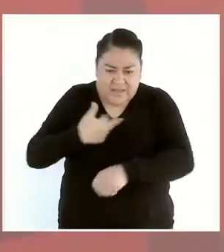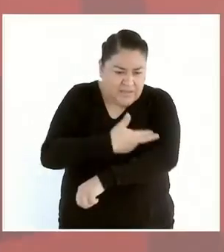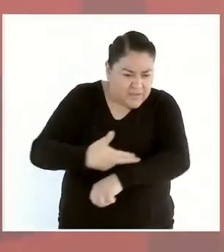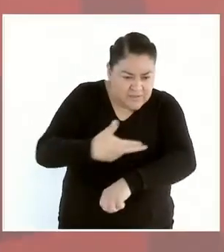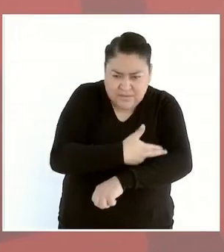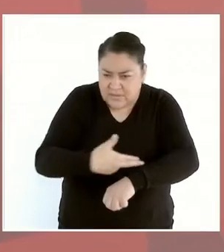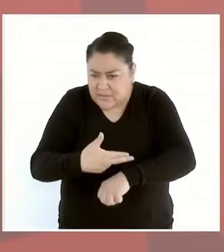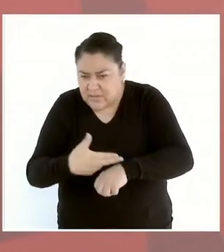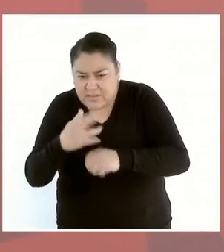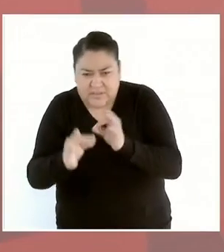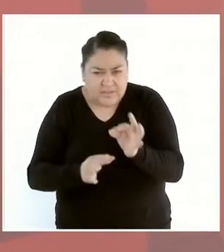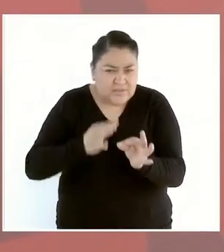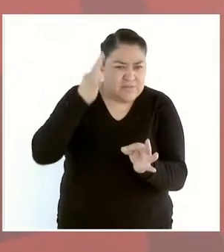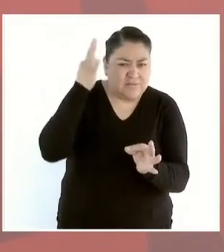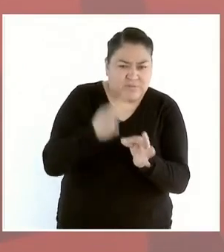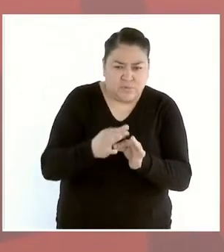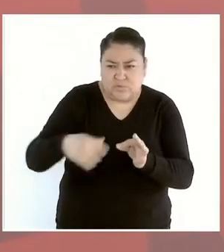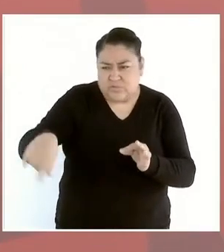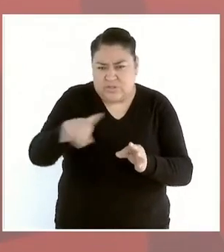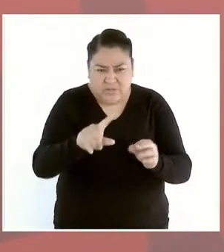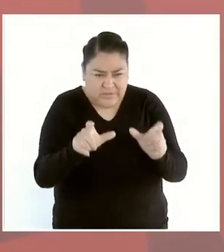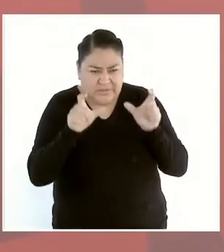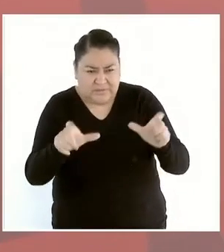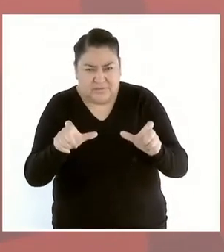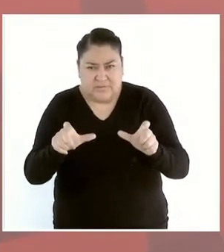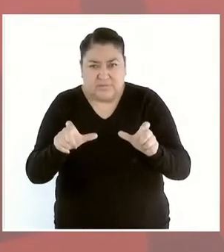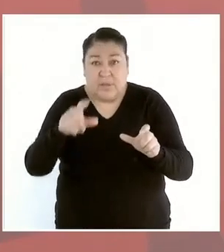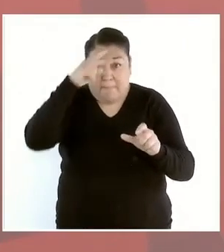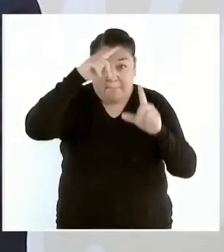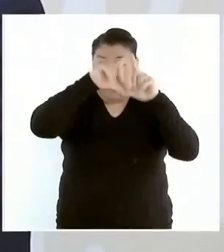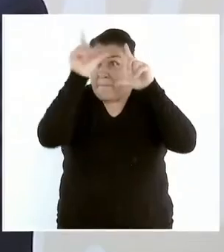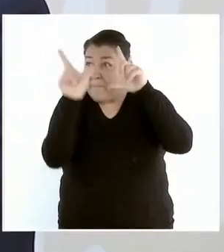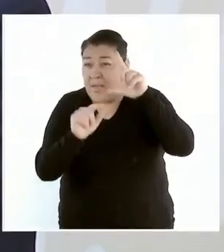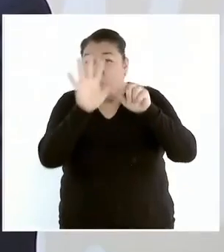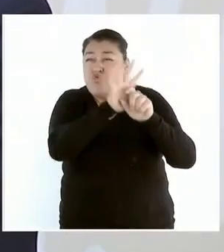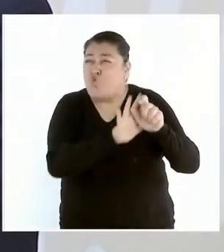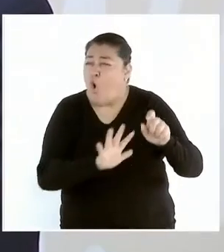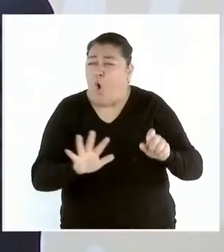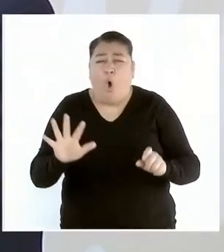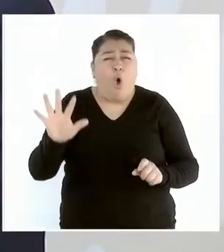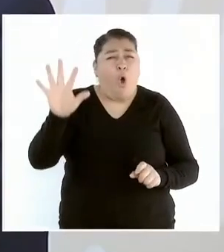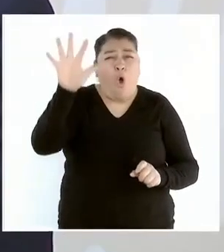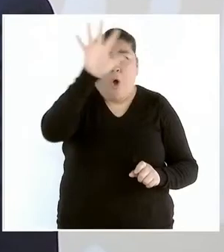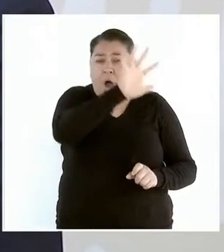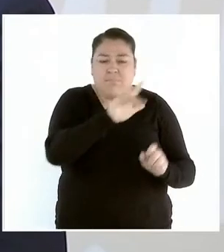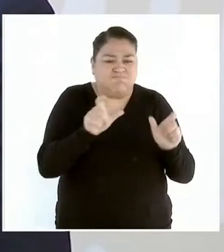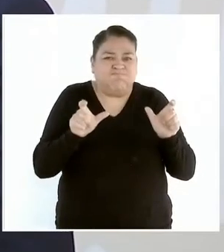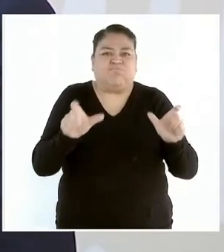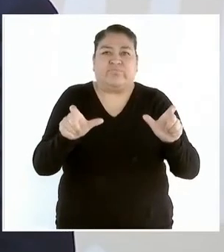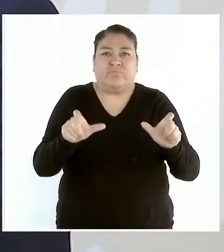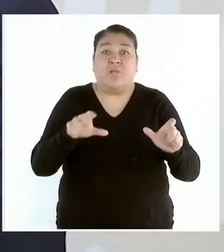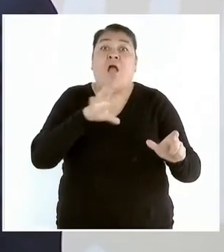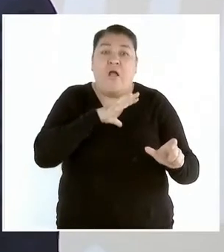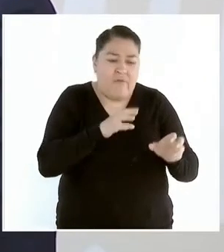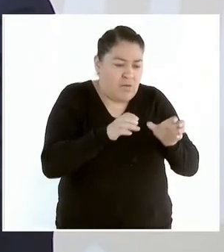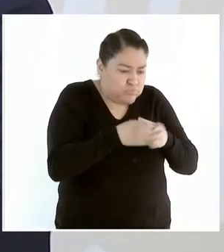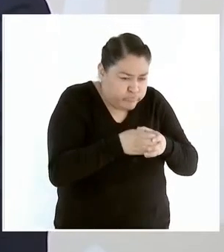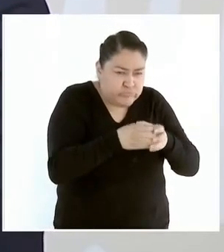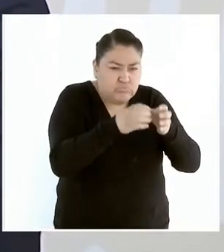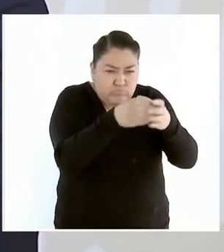defensa en todo el país con grupos